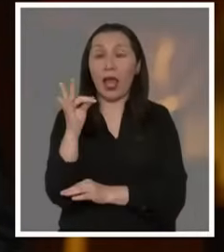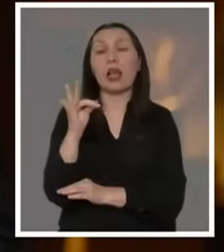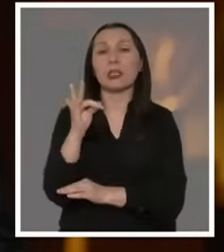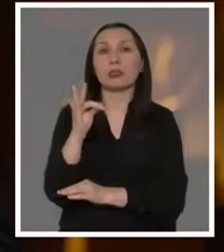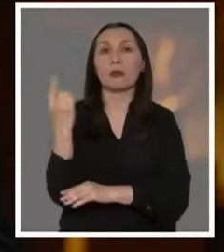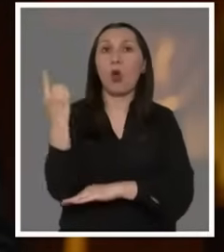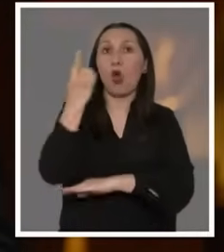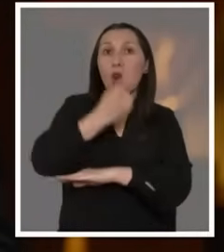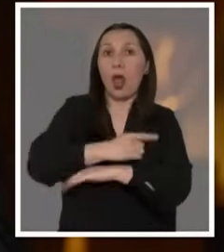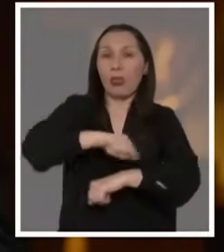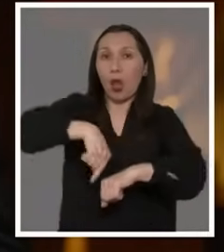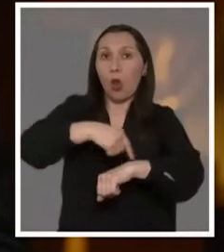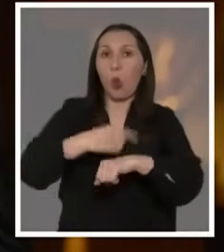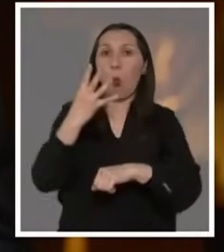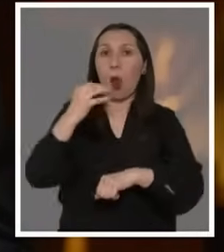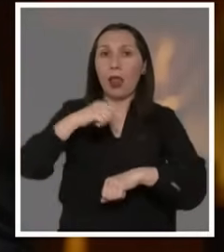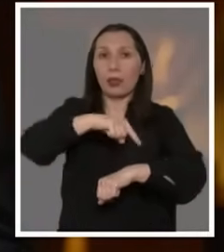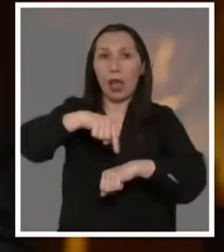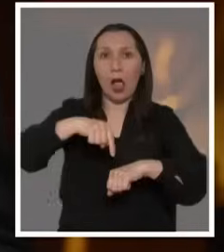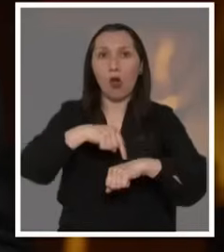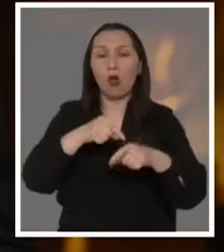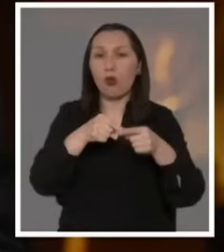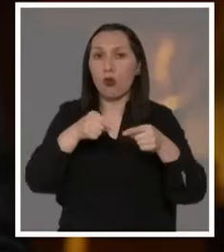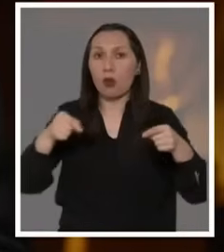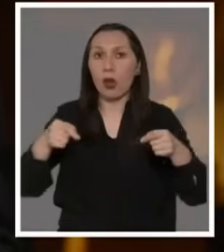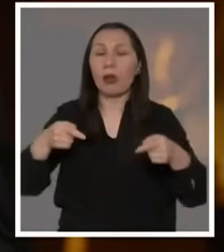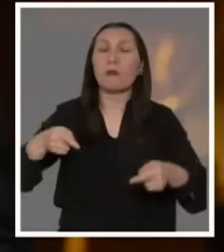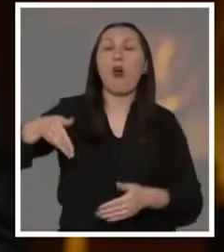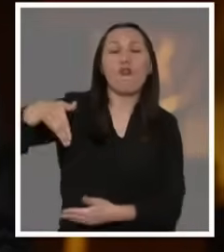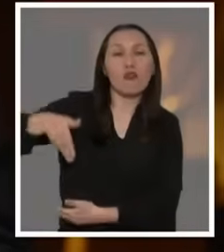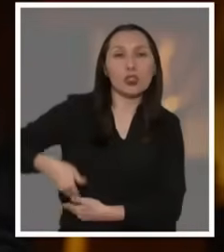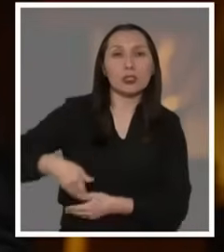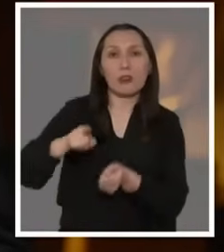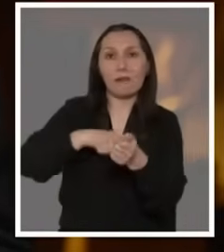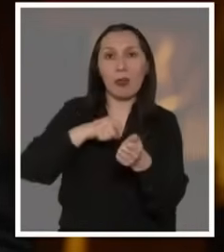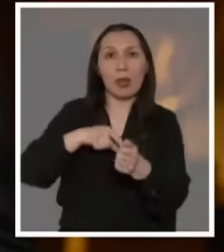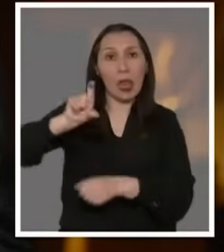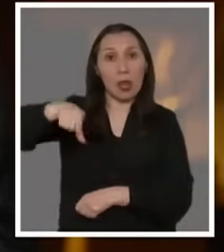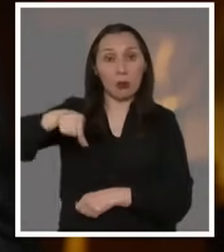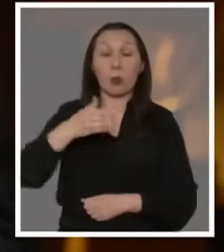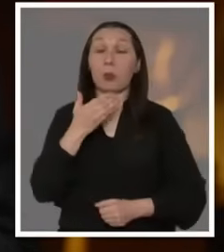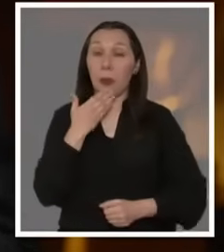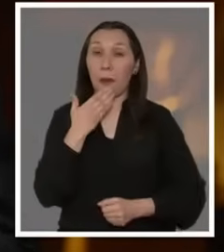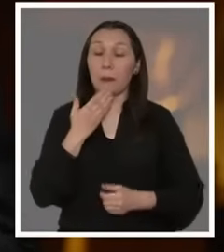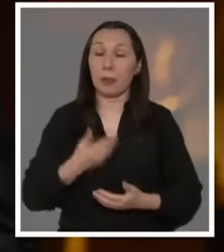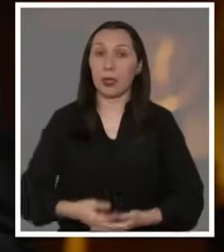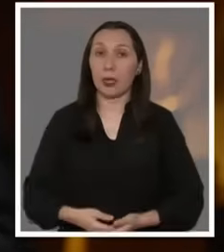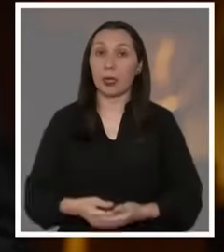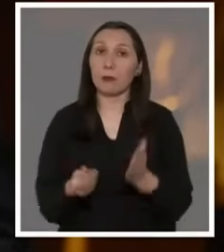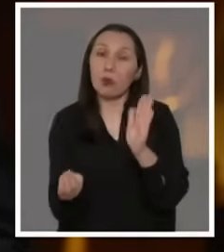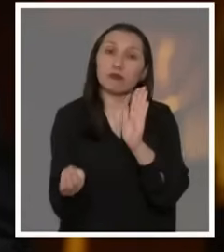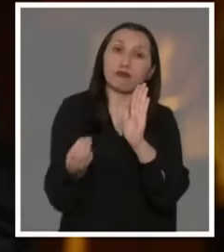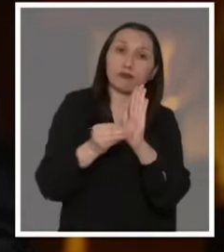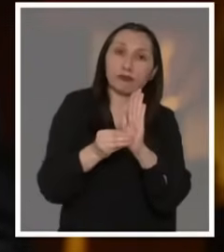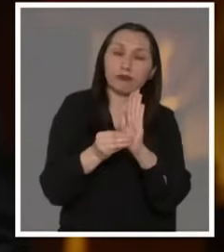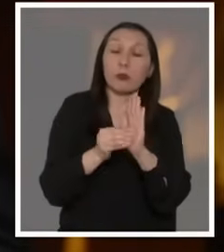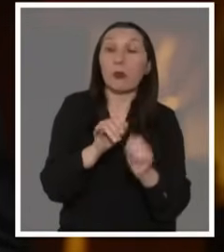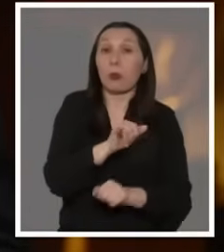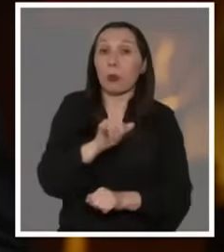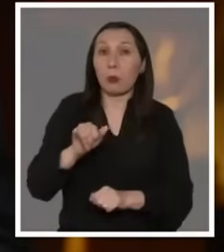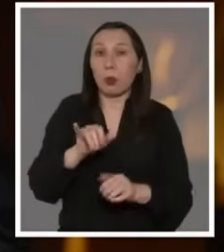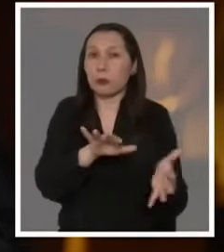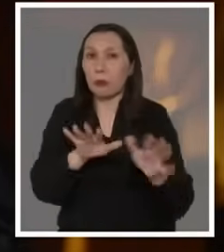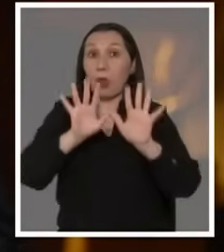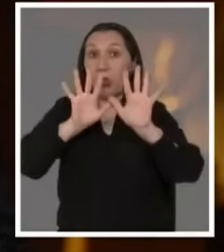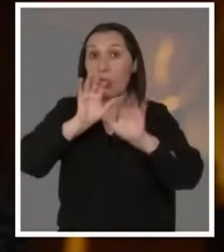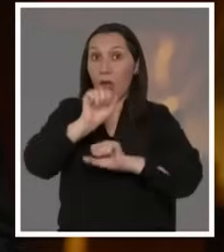establecimos la jornada laboral de 40 horas e implementamos el bolsillo familiar electrónico. También reajustamos, después de